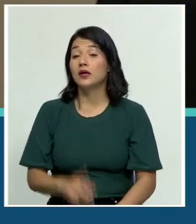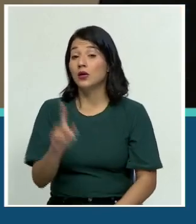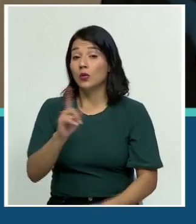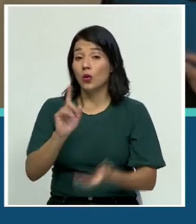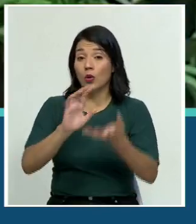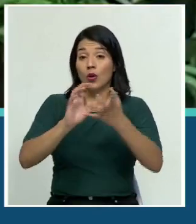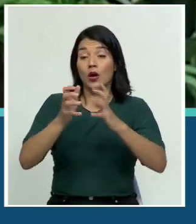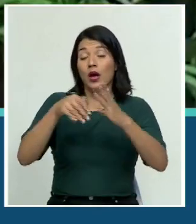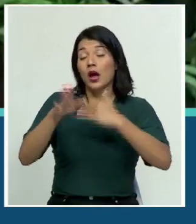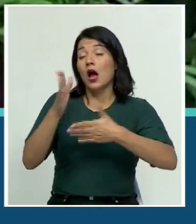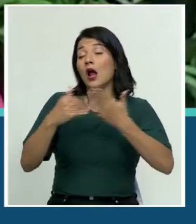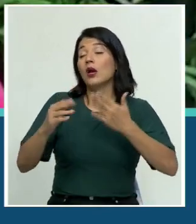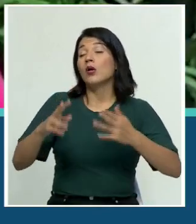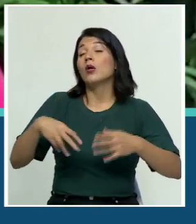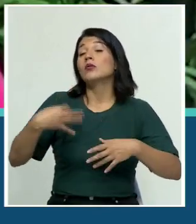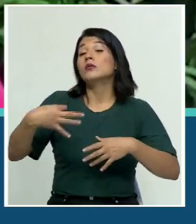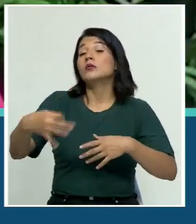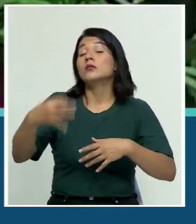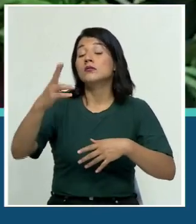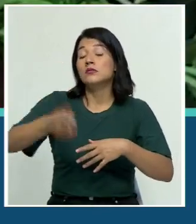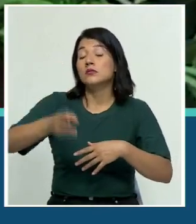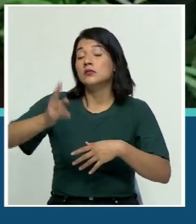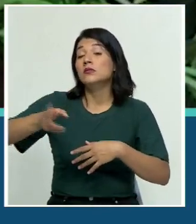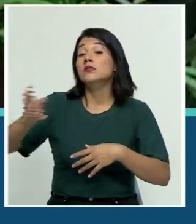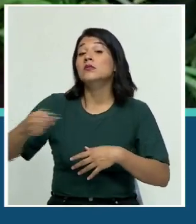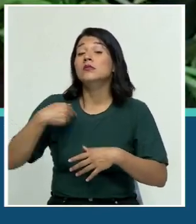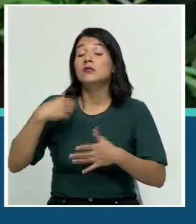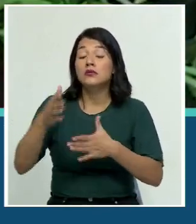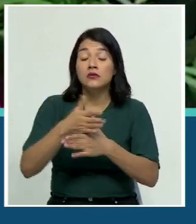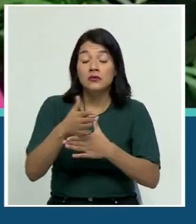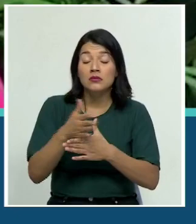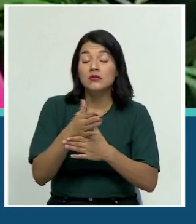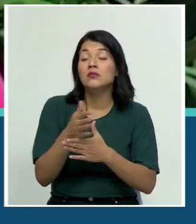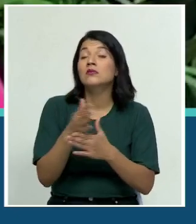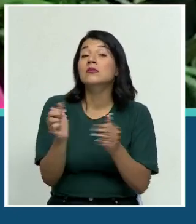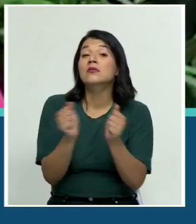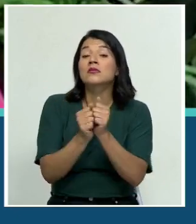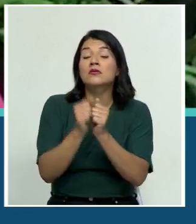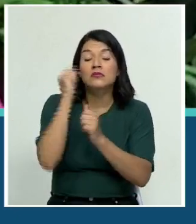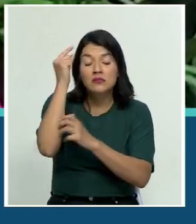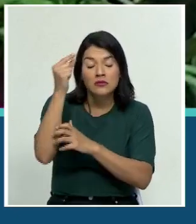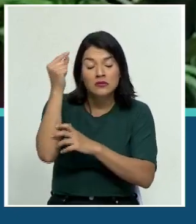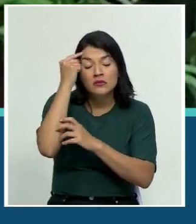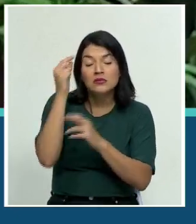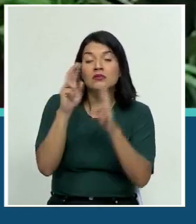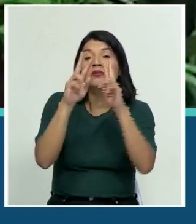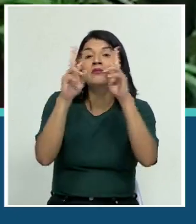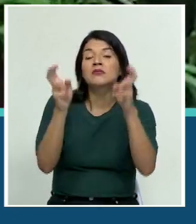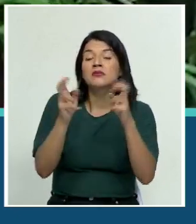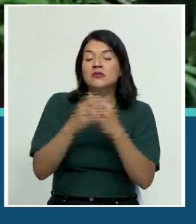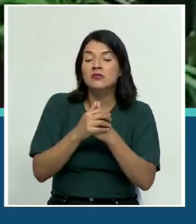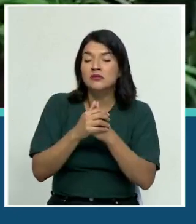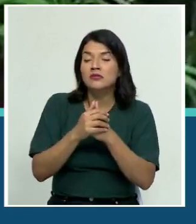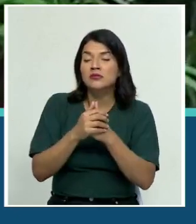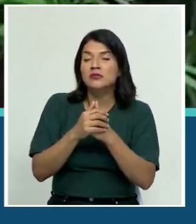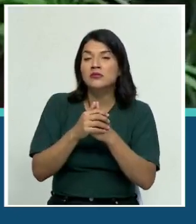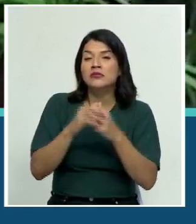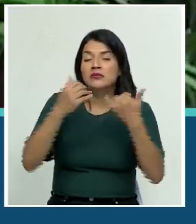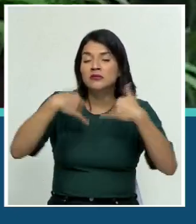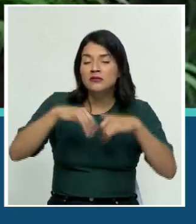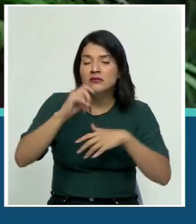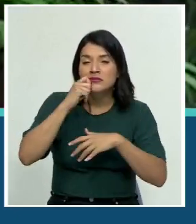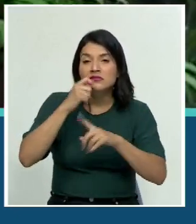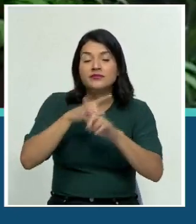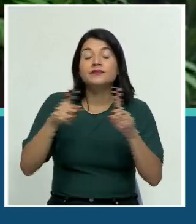rutina. Comparto que haya temas de gobierno que sean declarados confidenciales, pero evidentemente tienen que ser temas de gobierno que